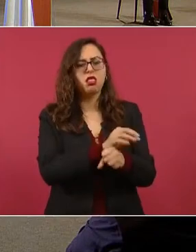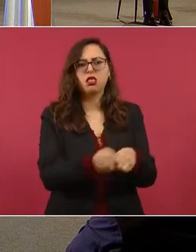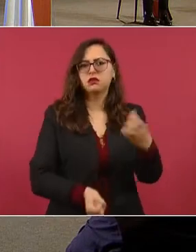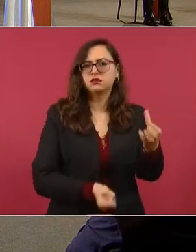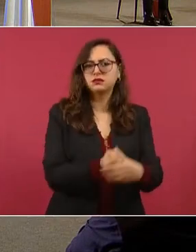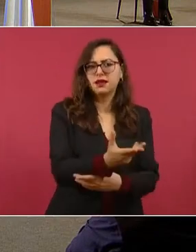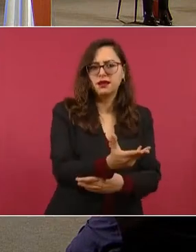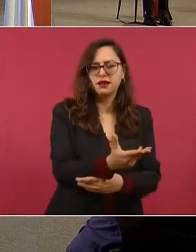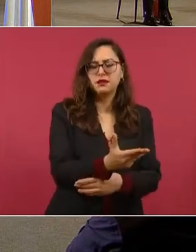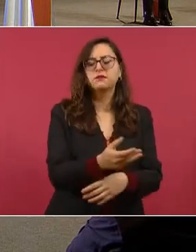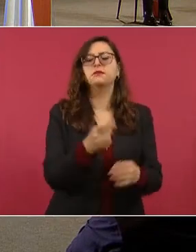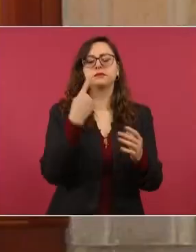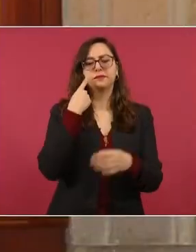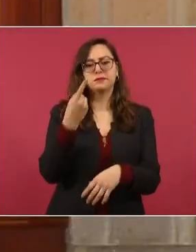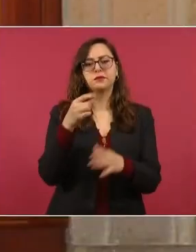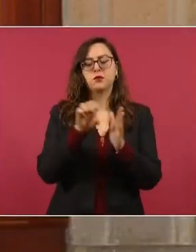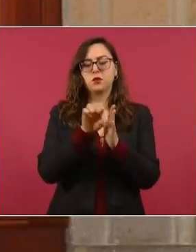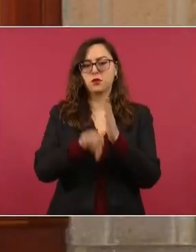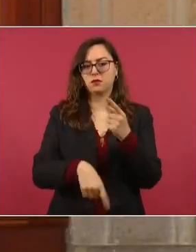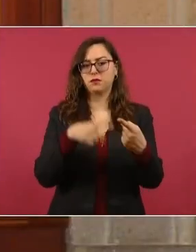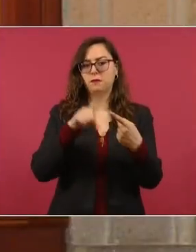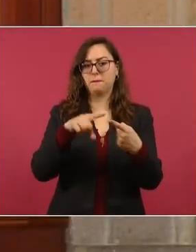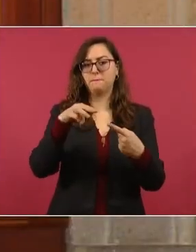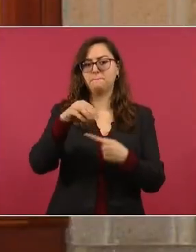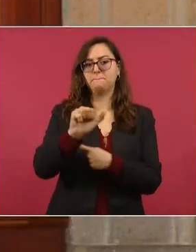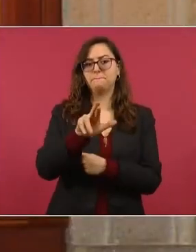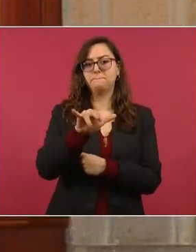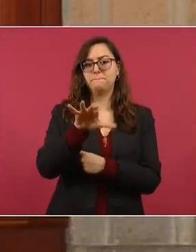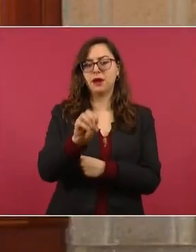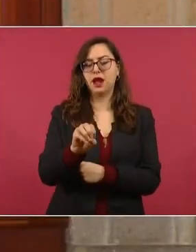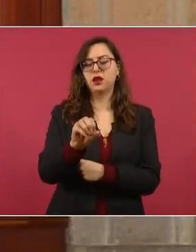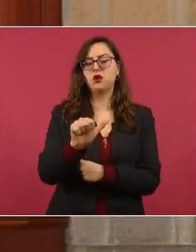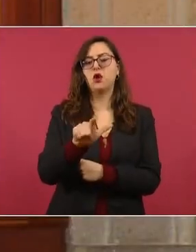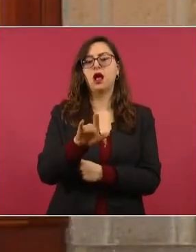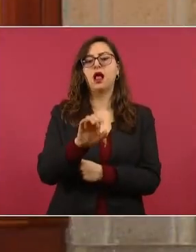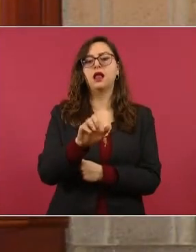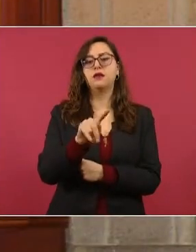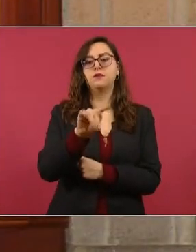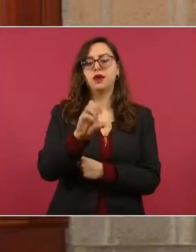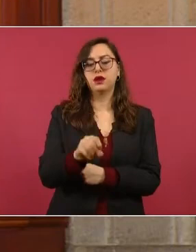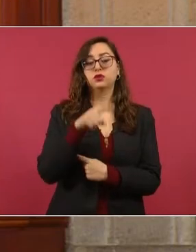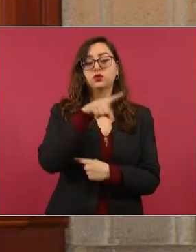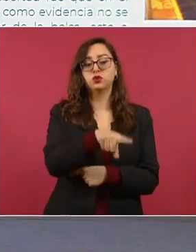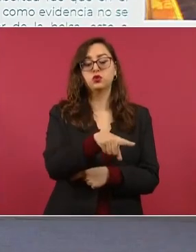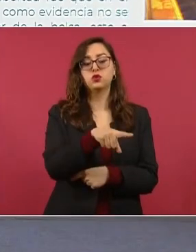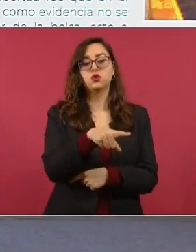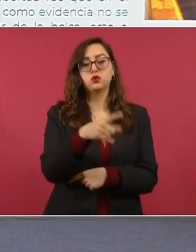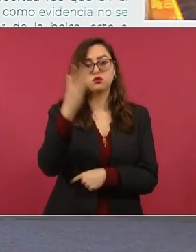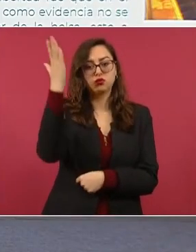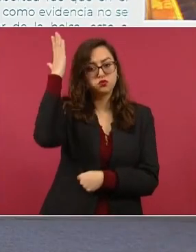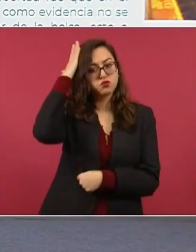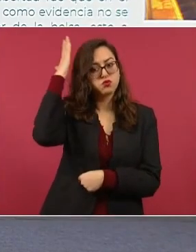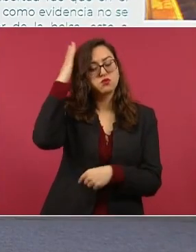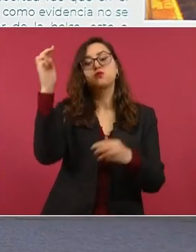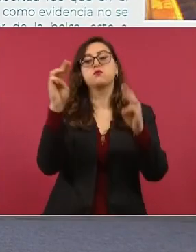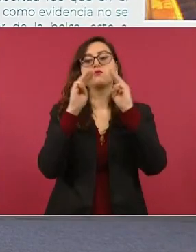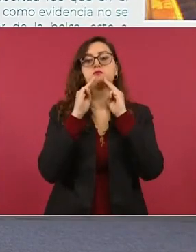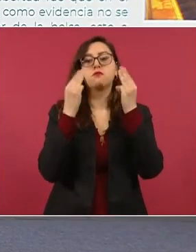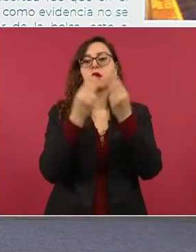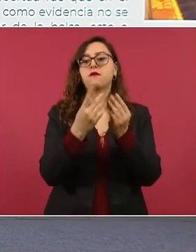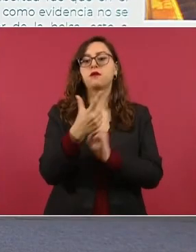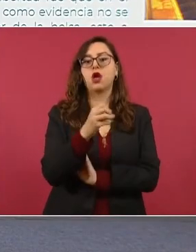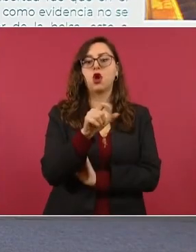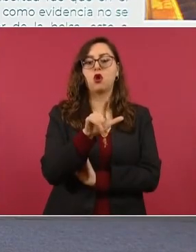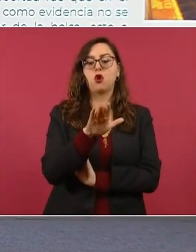Uno de los objetivos es Mario Alberto N., un líder regional del Cártel del Golfo, sobrino de Osiel Cárdenas